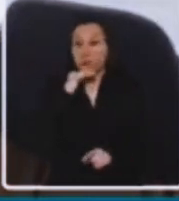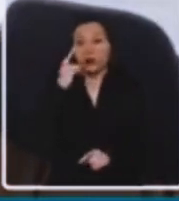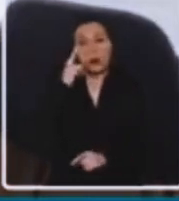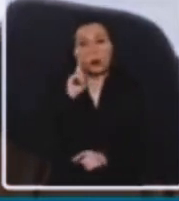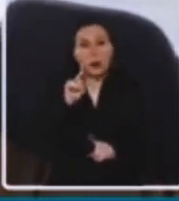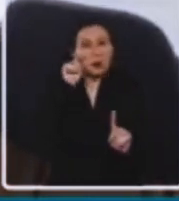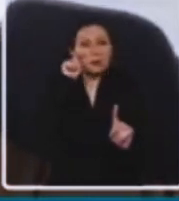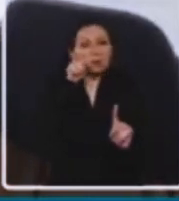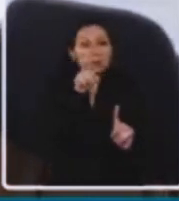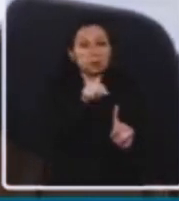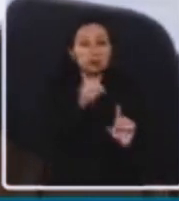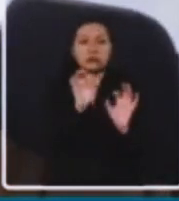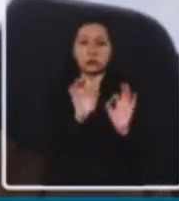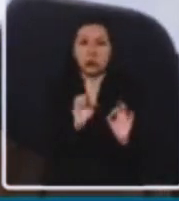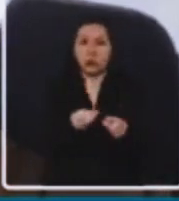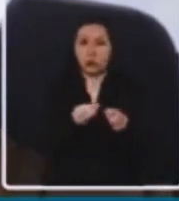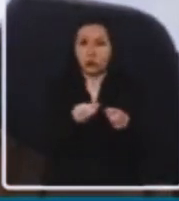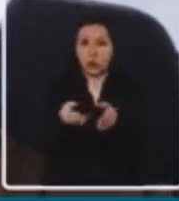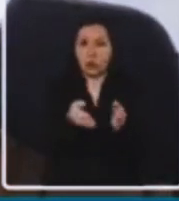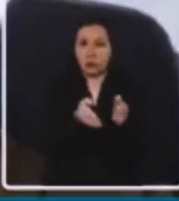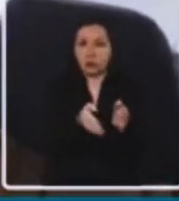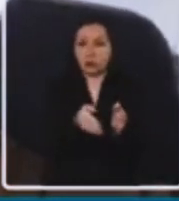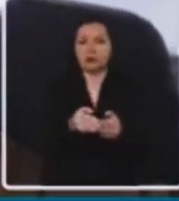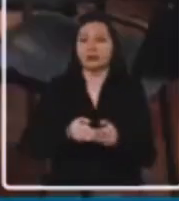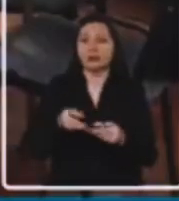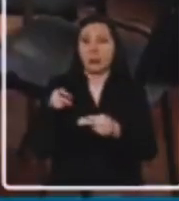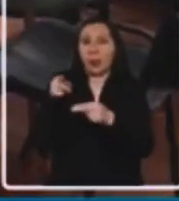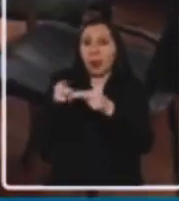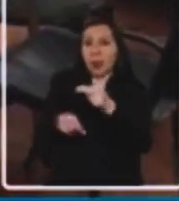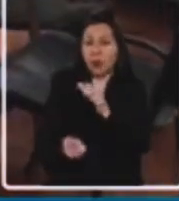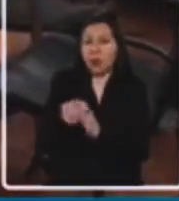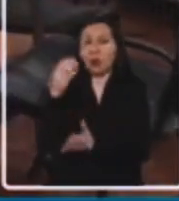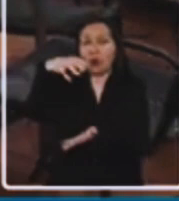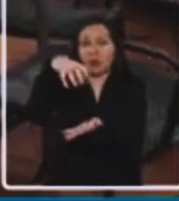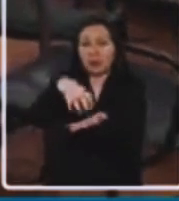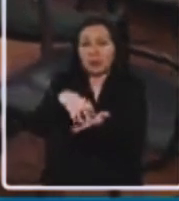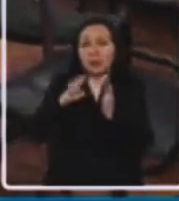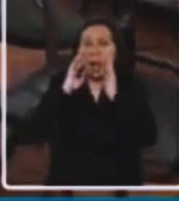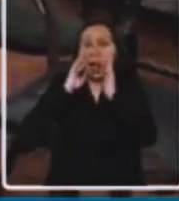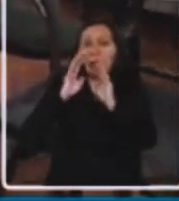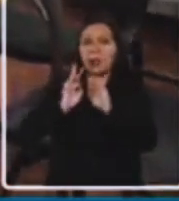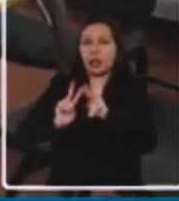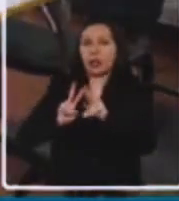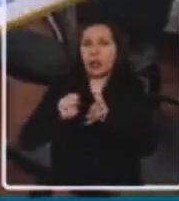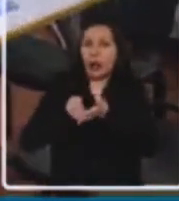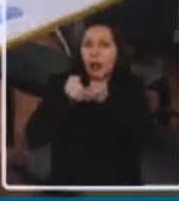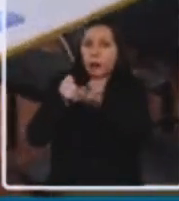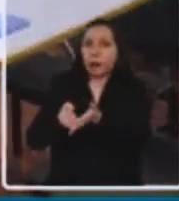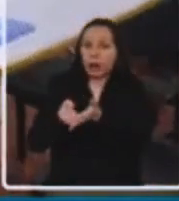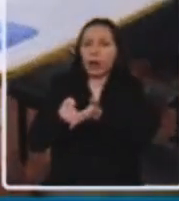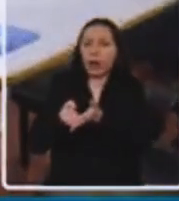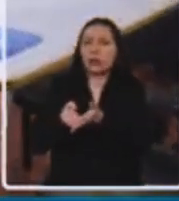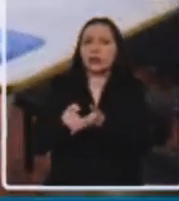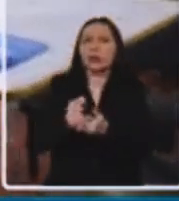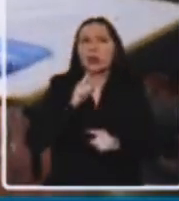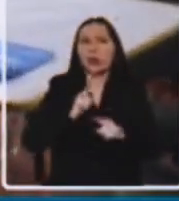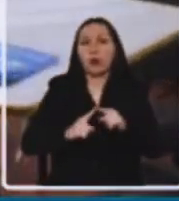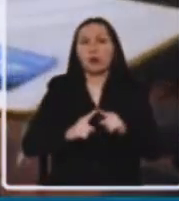que apunta en la dirección correcta, que es la inauguración de un nuevo centro de atención reparatoria, conocidos